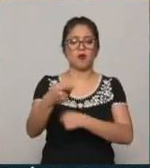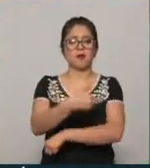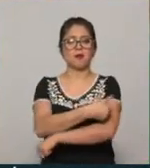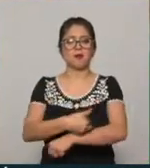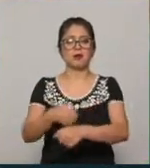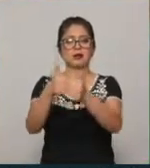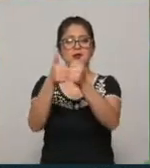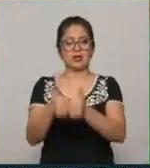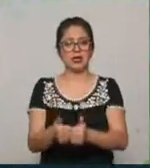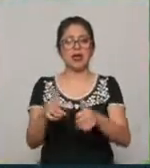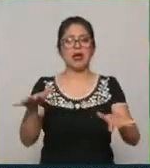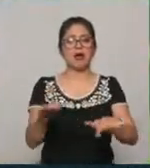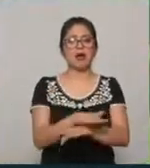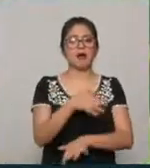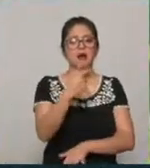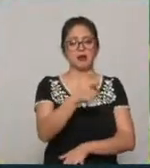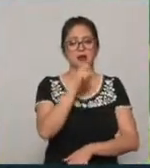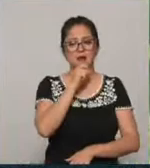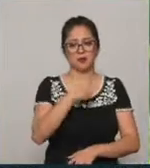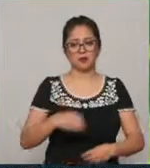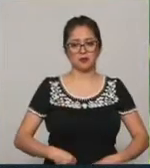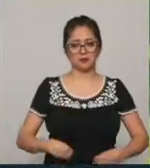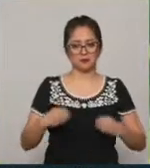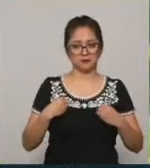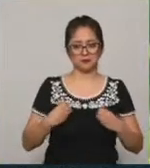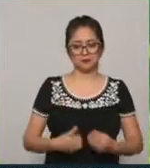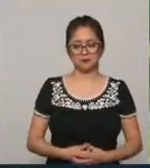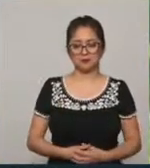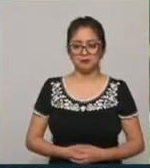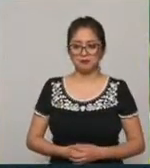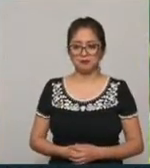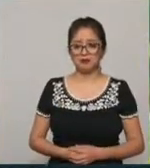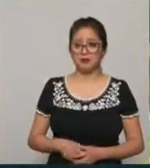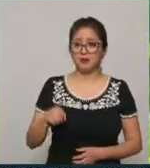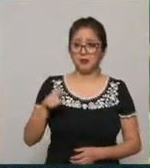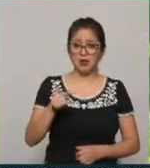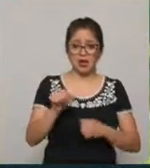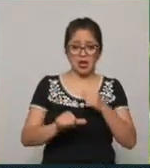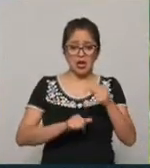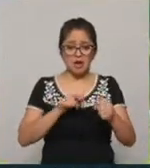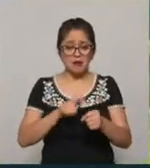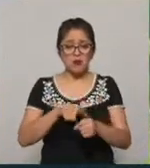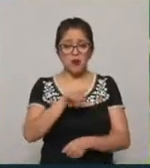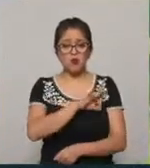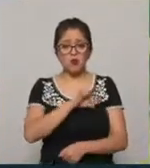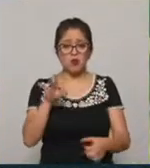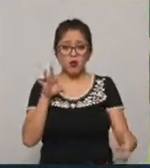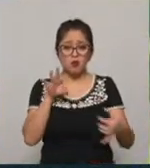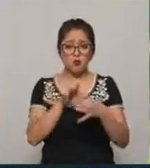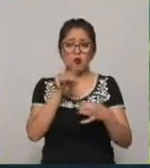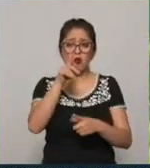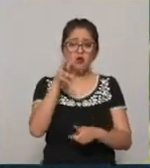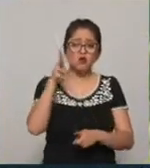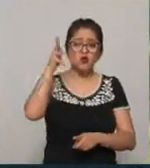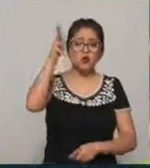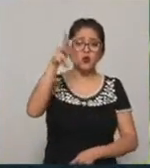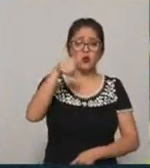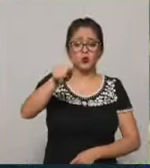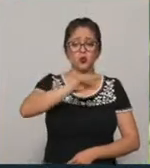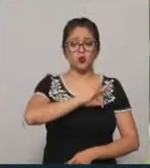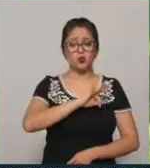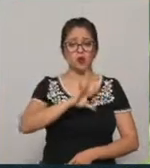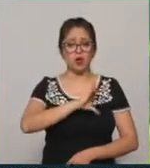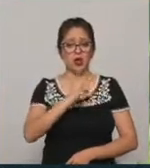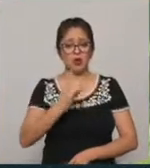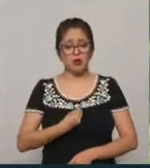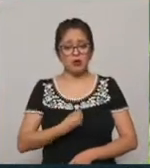por completo su vida. Y como pueden ver, en el Centro de Transferencia Canina pueden interactuar con el que posiblemente sea su futuro mejor amigo. Acuérdense que